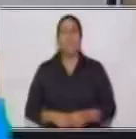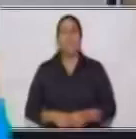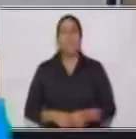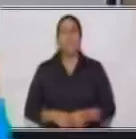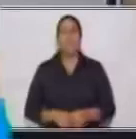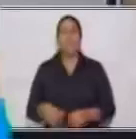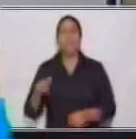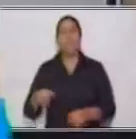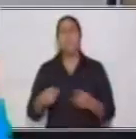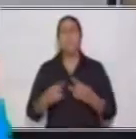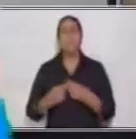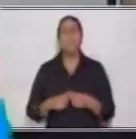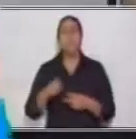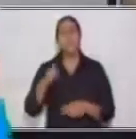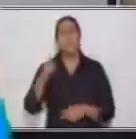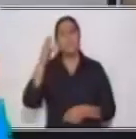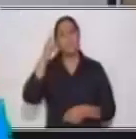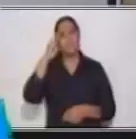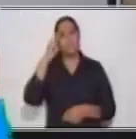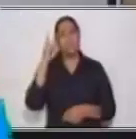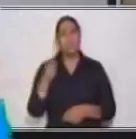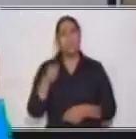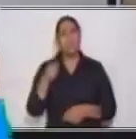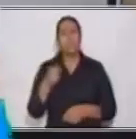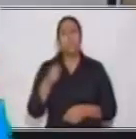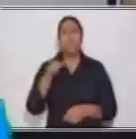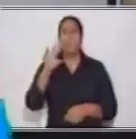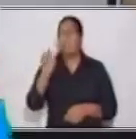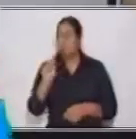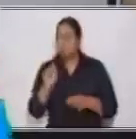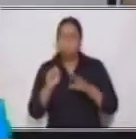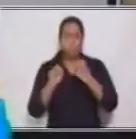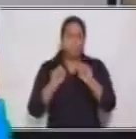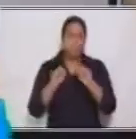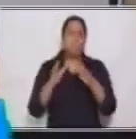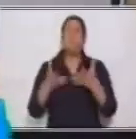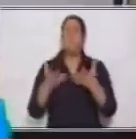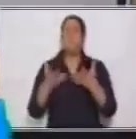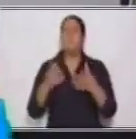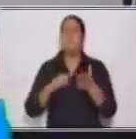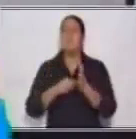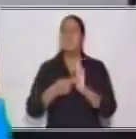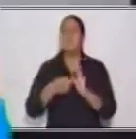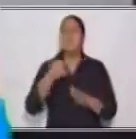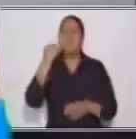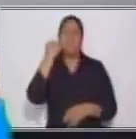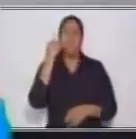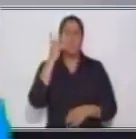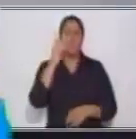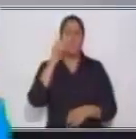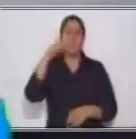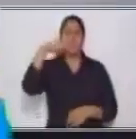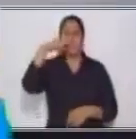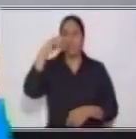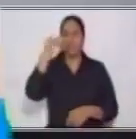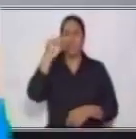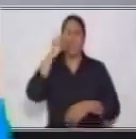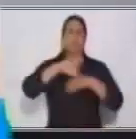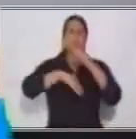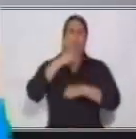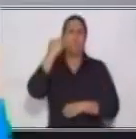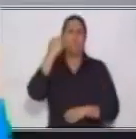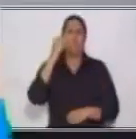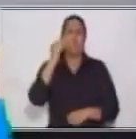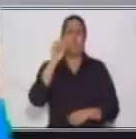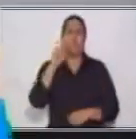Para empezar, recordemos qué es identificar. ¿Qué se imaginan o qué recuerdan de la palabra